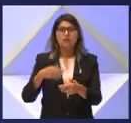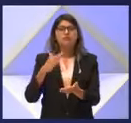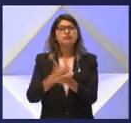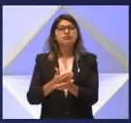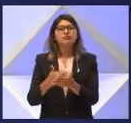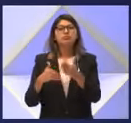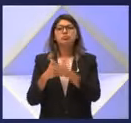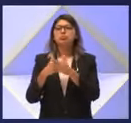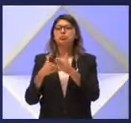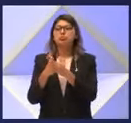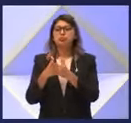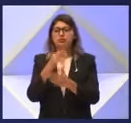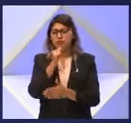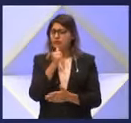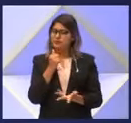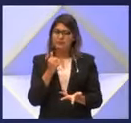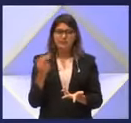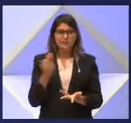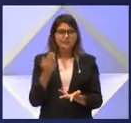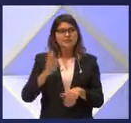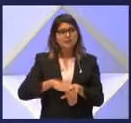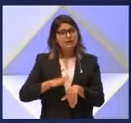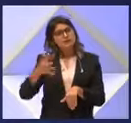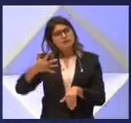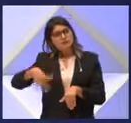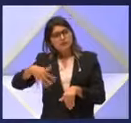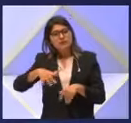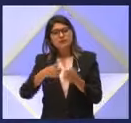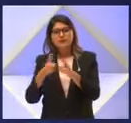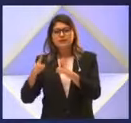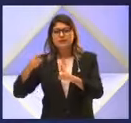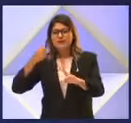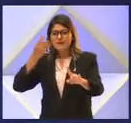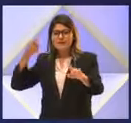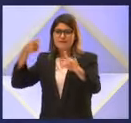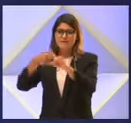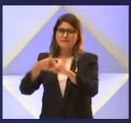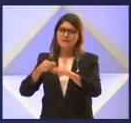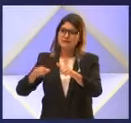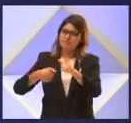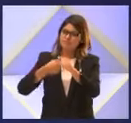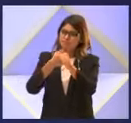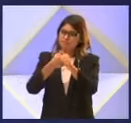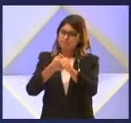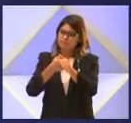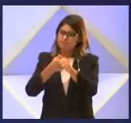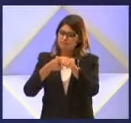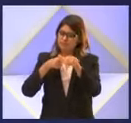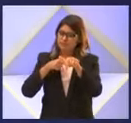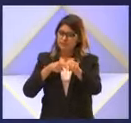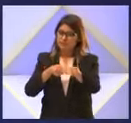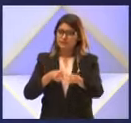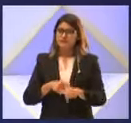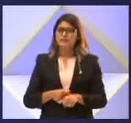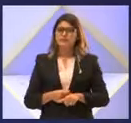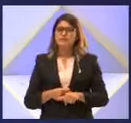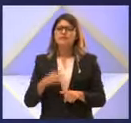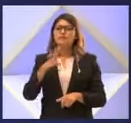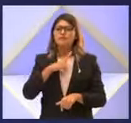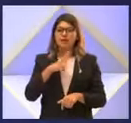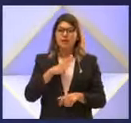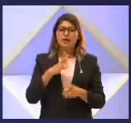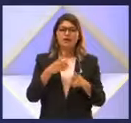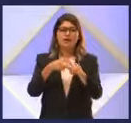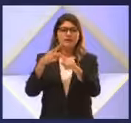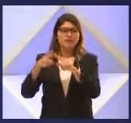manera de hay que buscar que este desarrollo sea sustentable la cantidad de objetos que se han lanzado